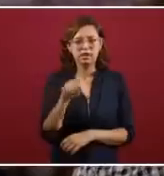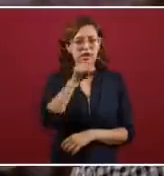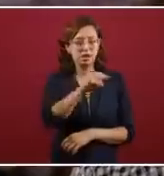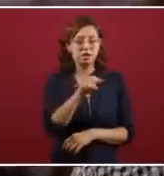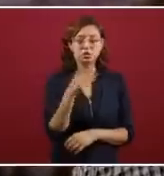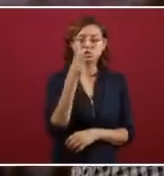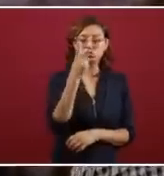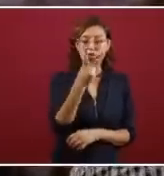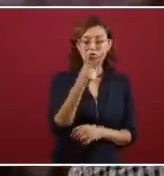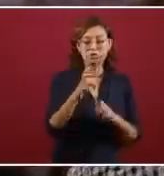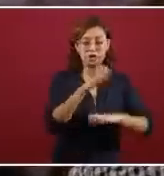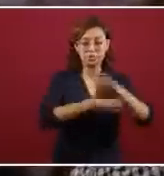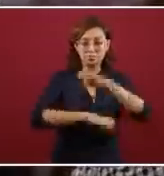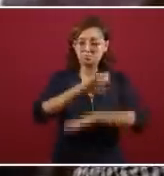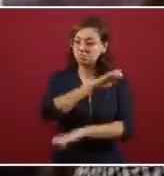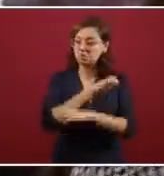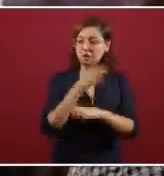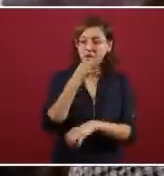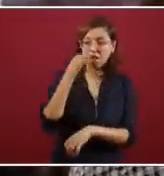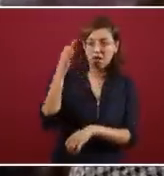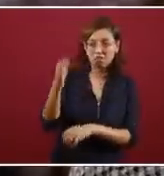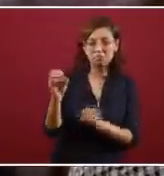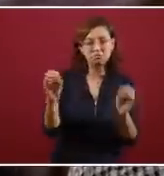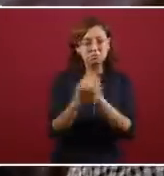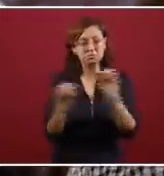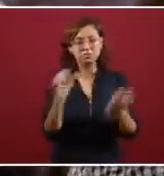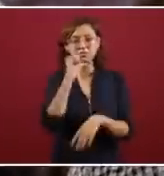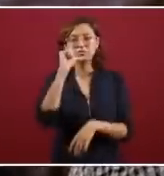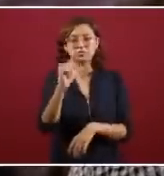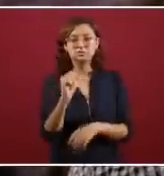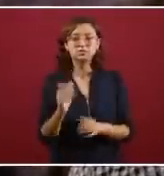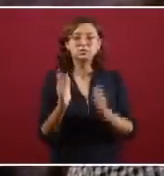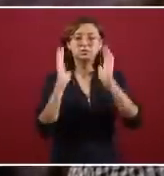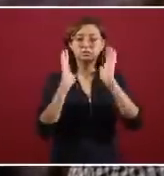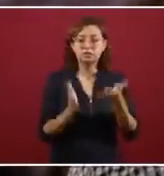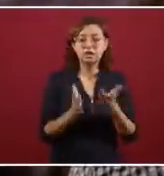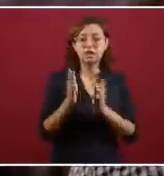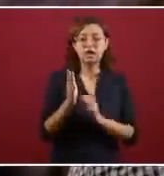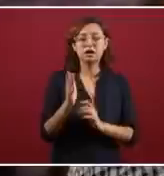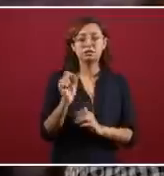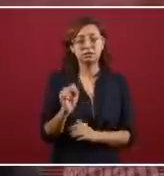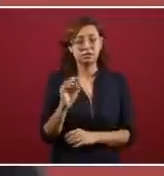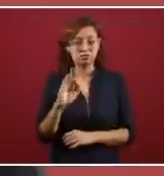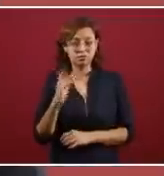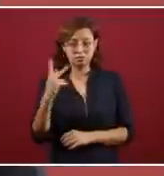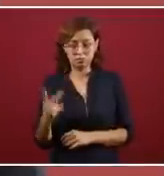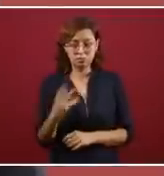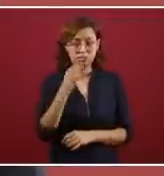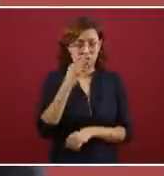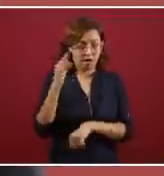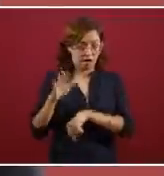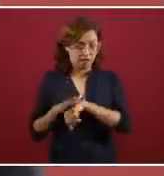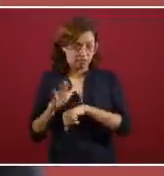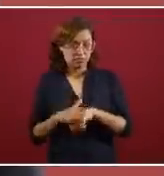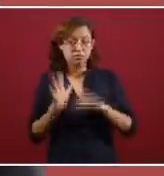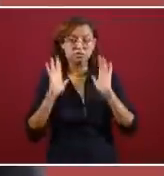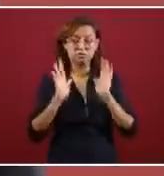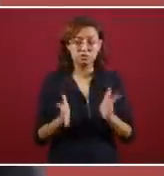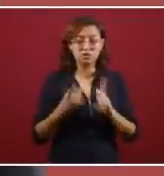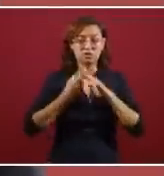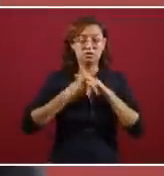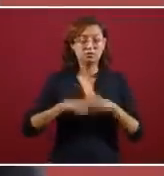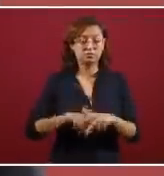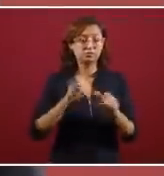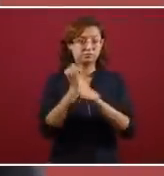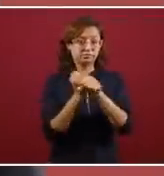fiscal. Preguntarle si ya se le dio aviso de esto a la función pública, si se va a abrir una investigación